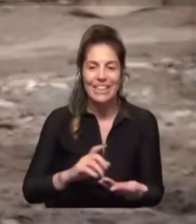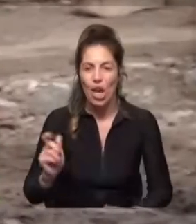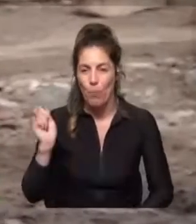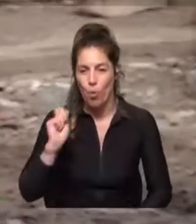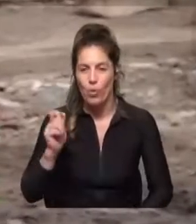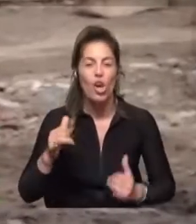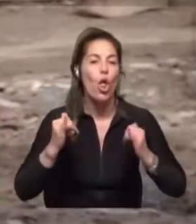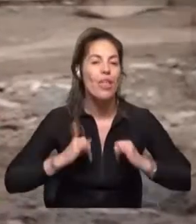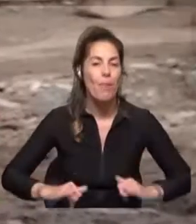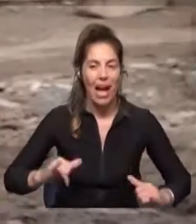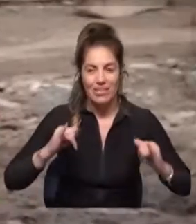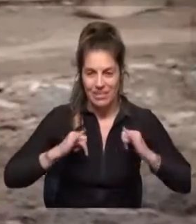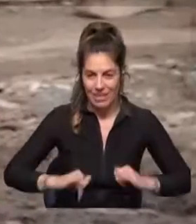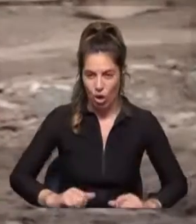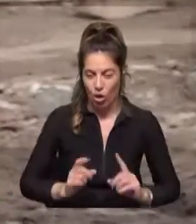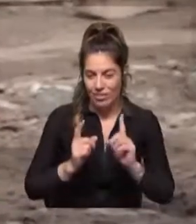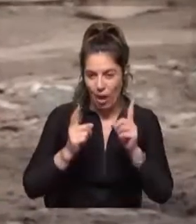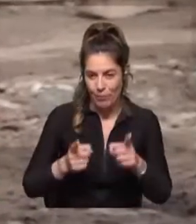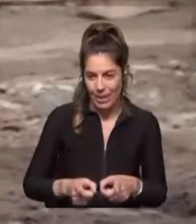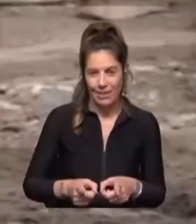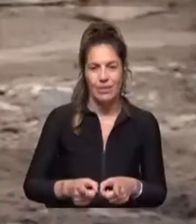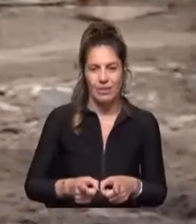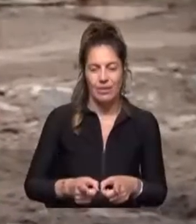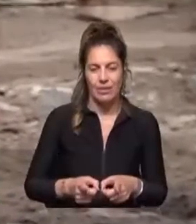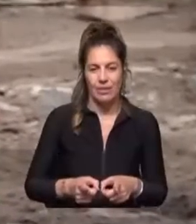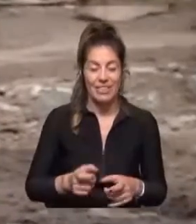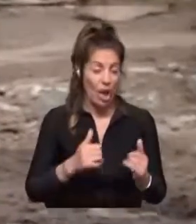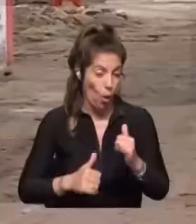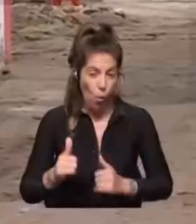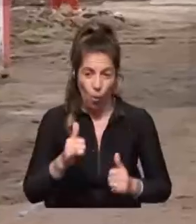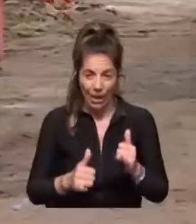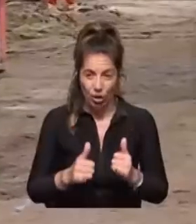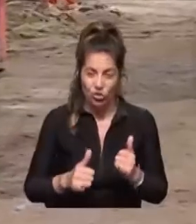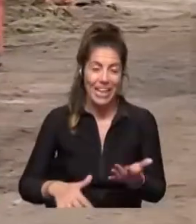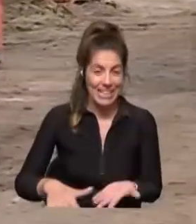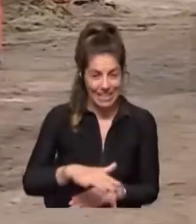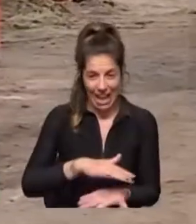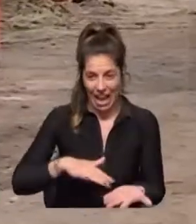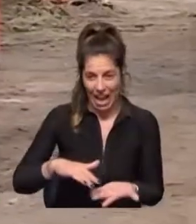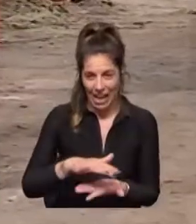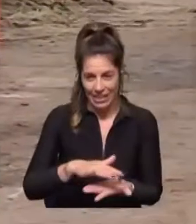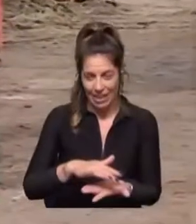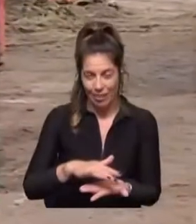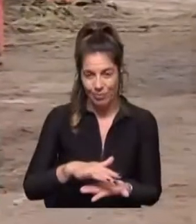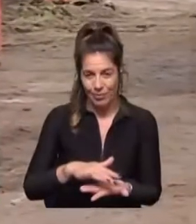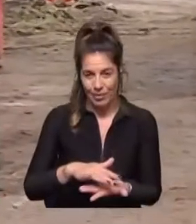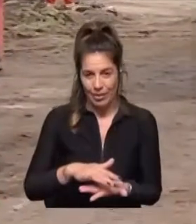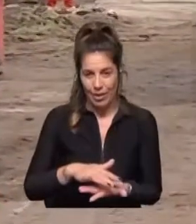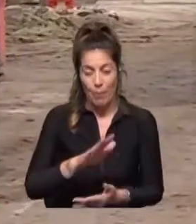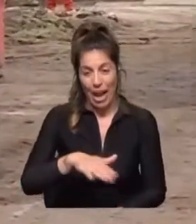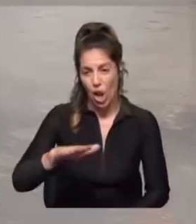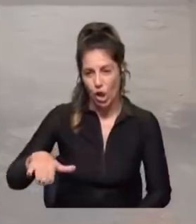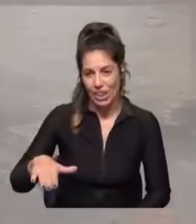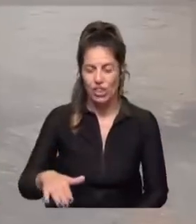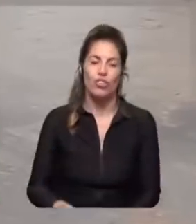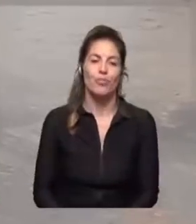parque de paseo Y también este bueno de juegos en esa en esa parte lúdica para los para los